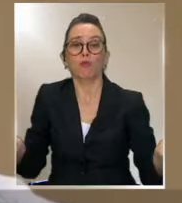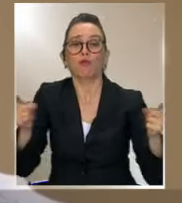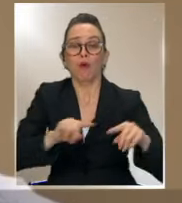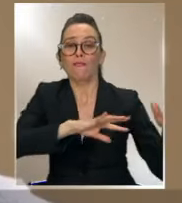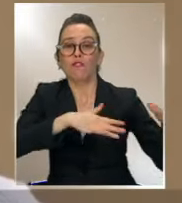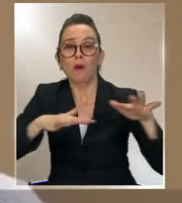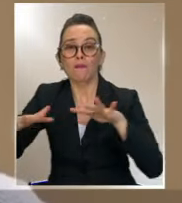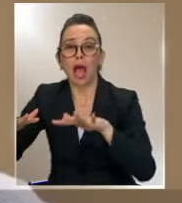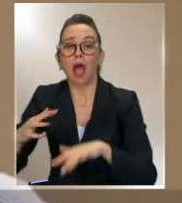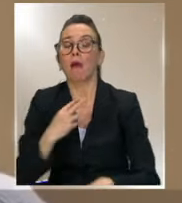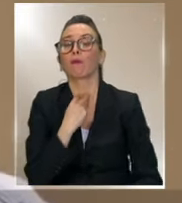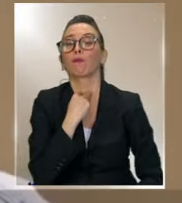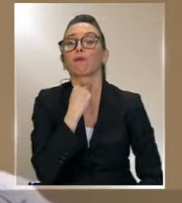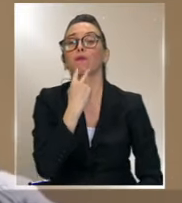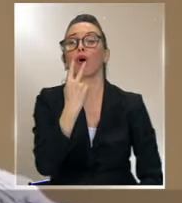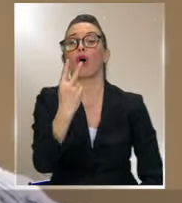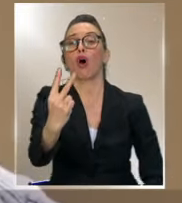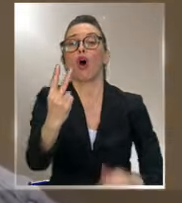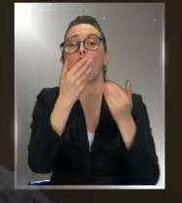de